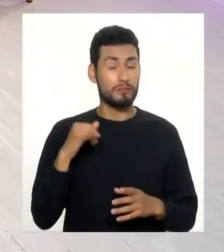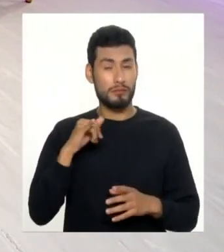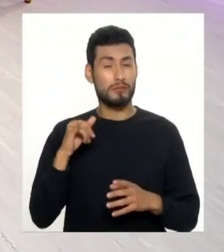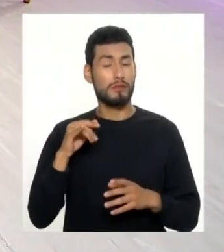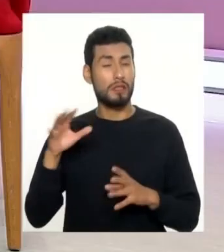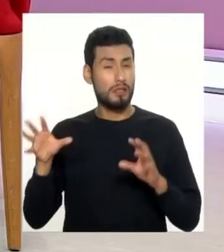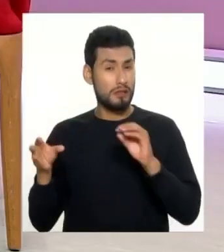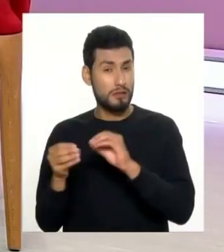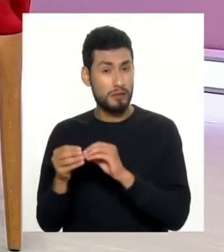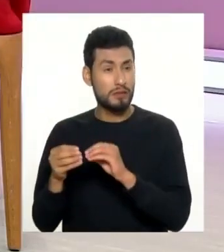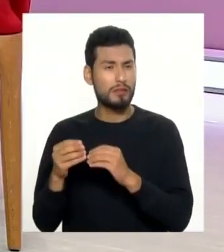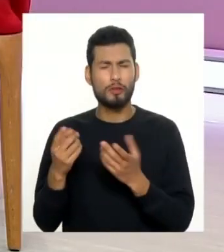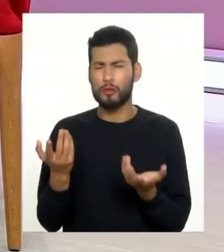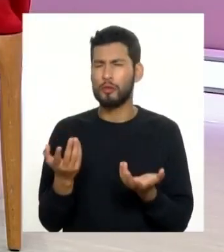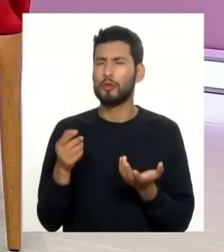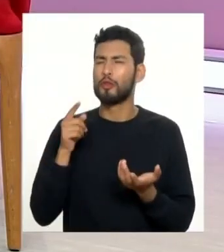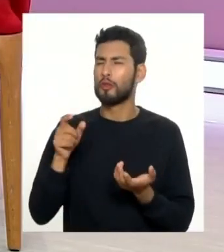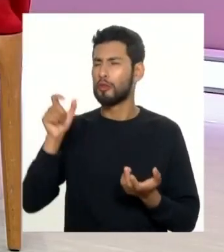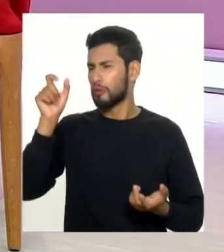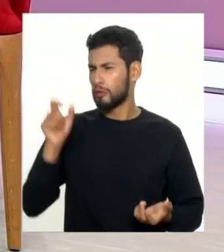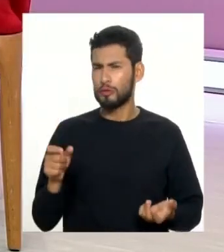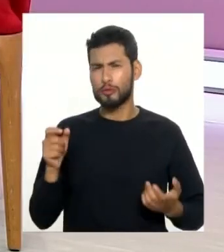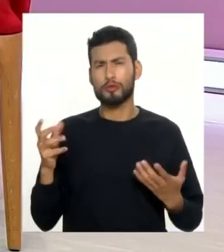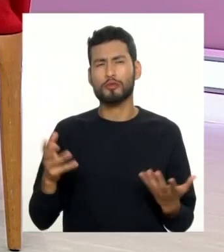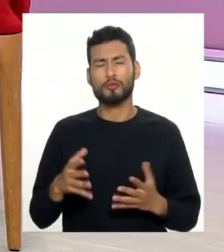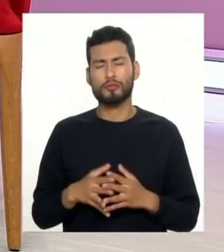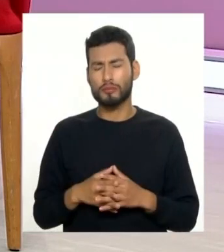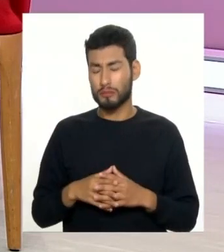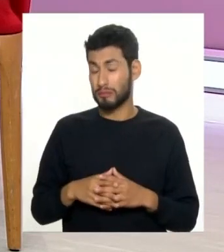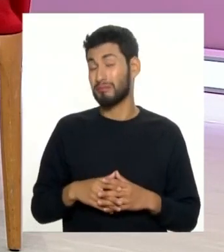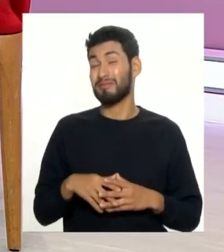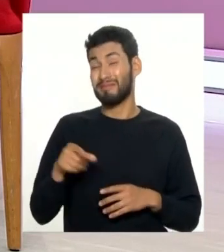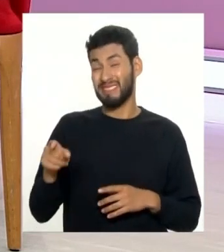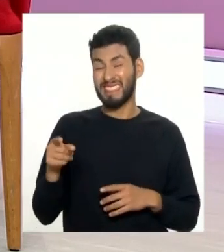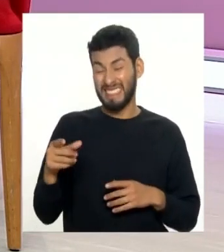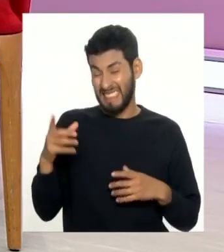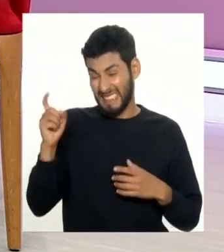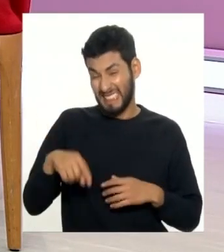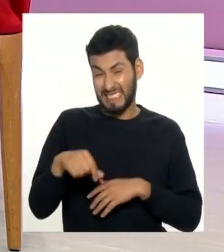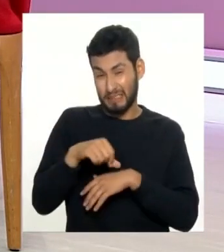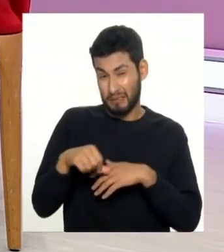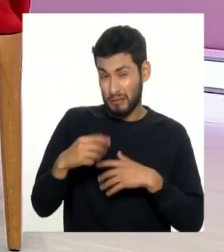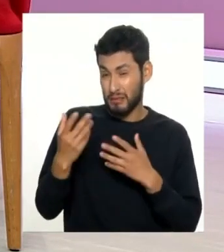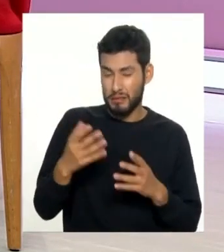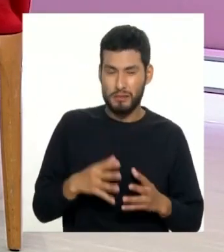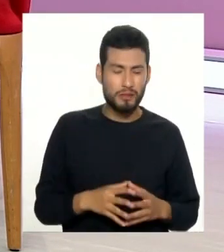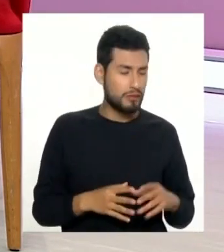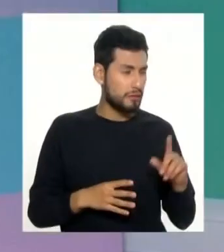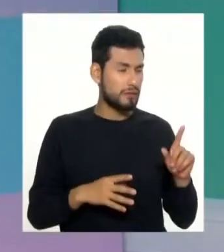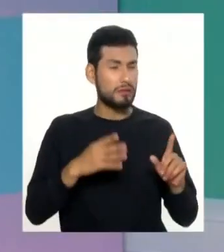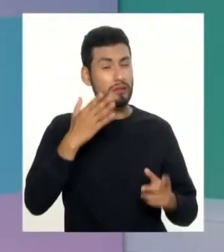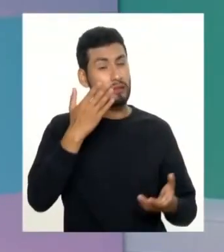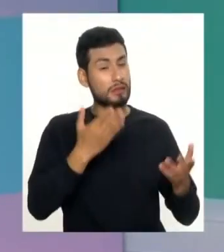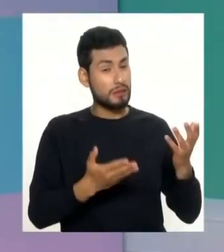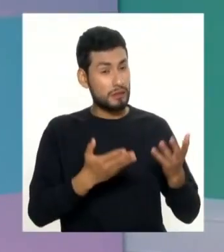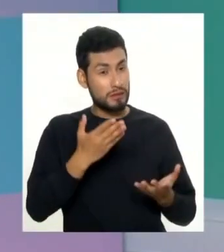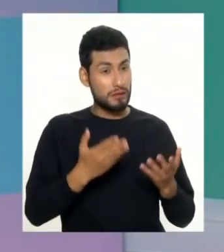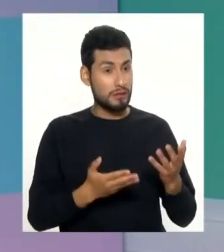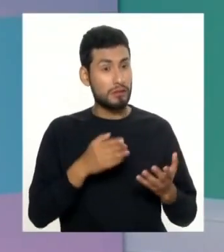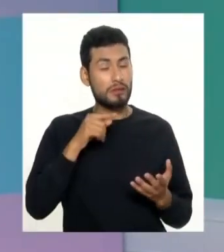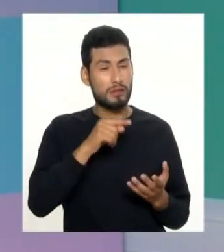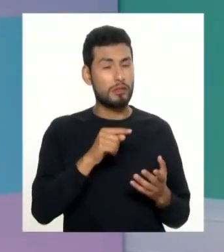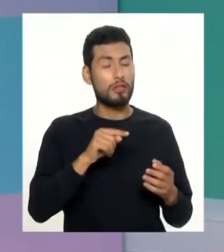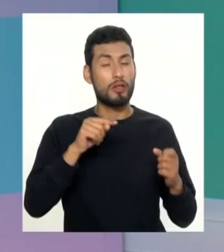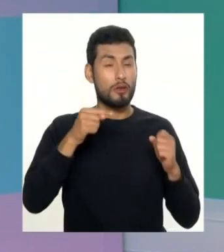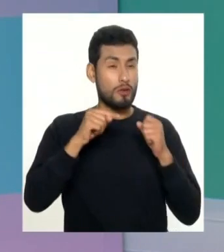la respuesta de cuándo un paciente pasa a ser ya operatorio o hay que tomar medidas. Él muy probablemente sea un caso para